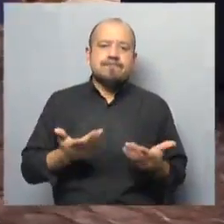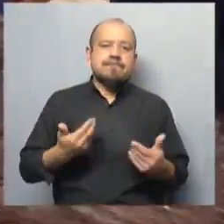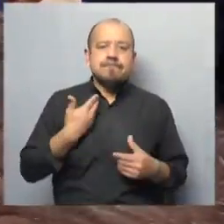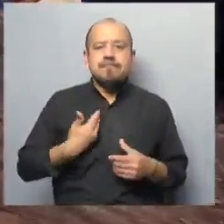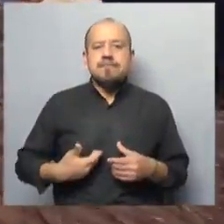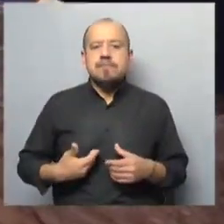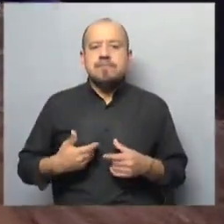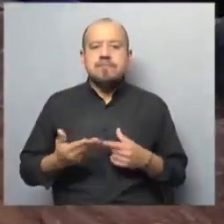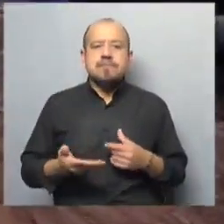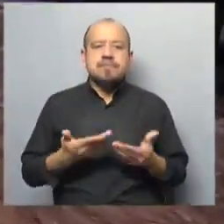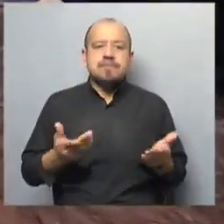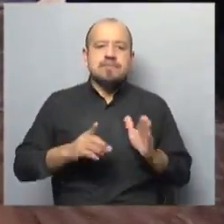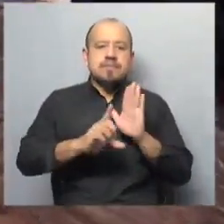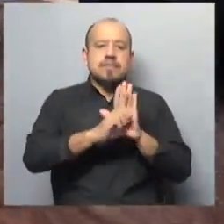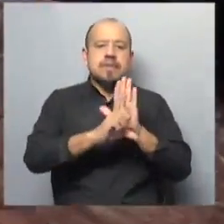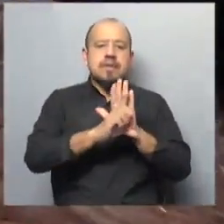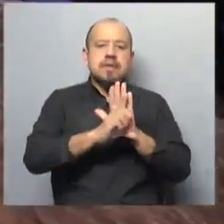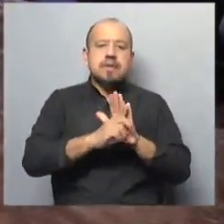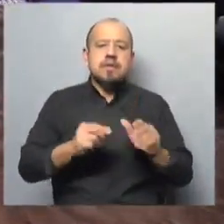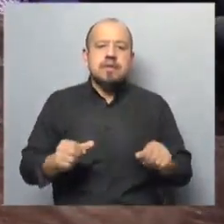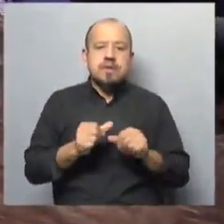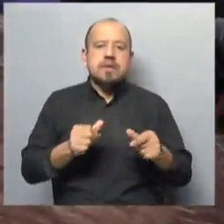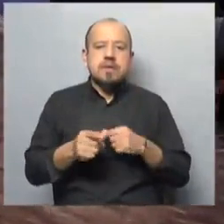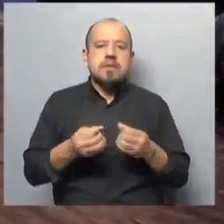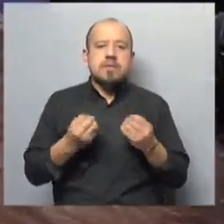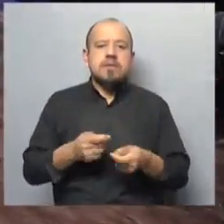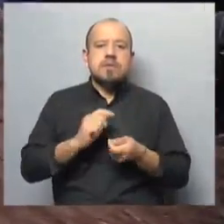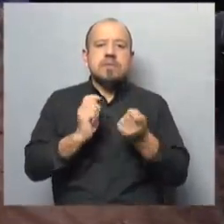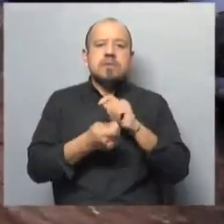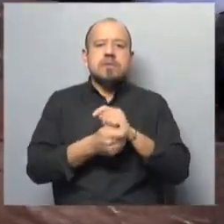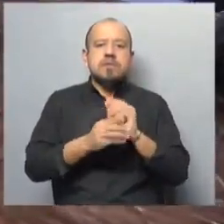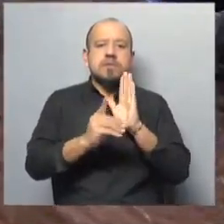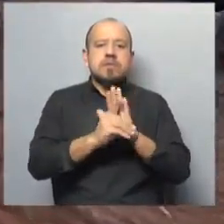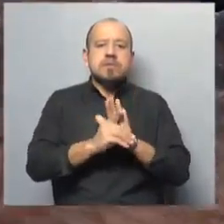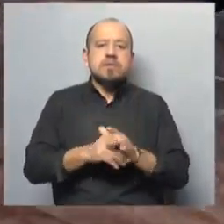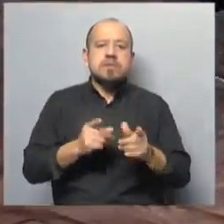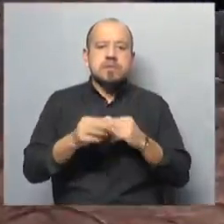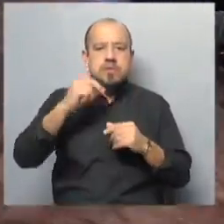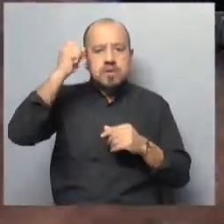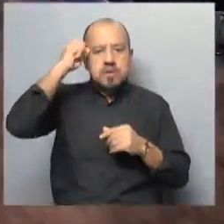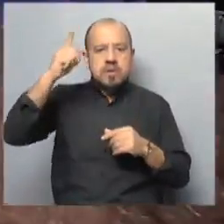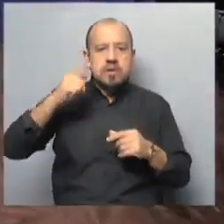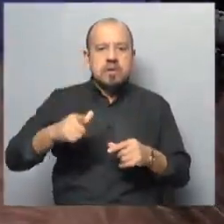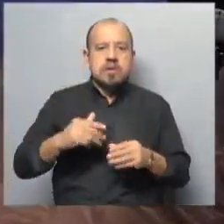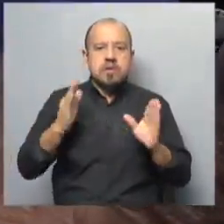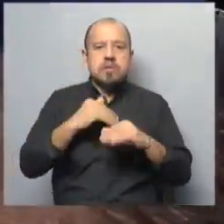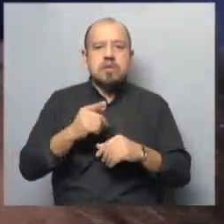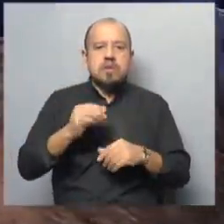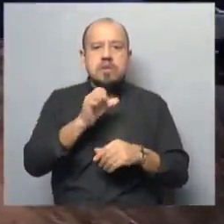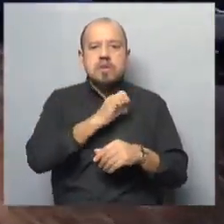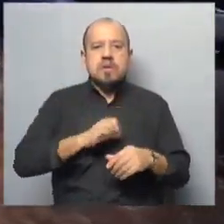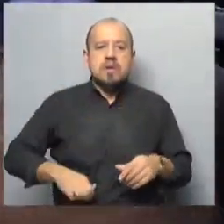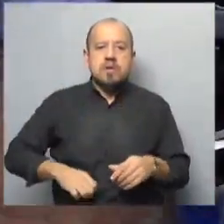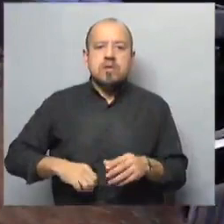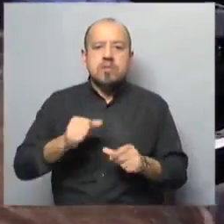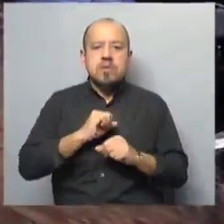Lamentablemente, en términos legales, era lo que había que hacer. Y por eso estamos modificando el decreto. ¿El servicio de inteligencia no podía advertir de alguna manera? O sea, ¿el Estado no tenía forma de